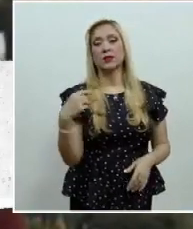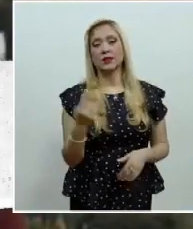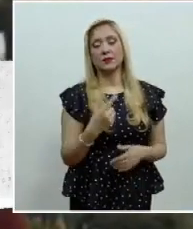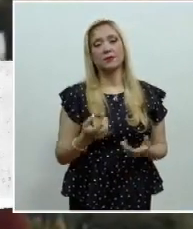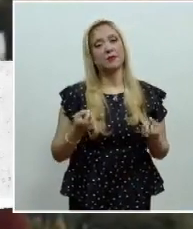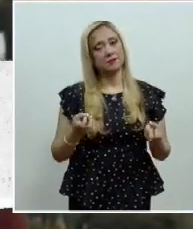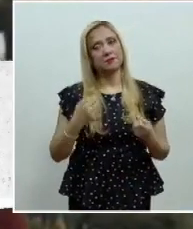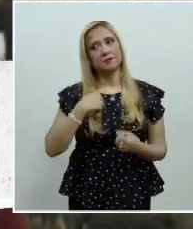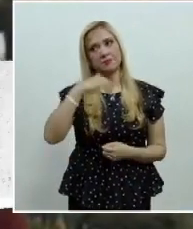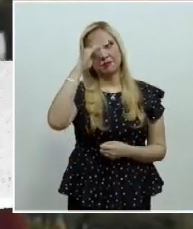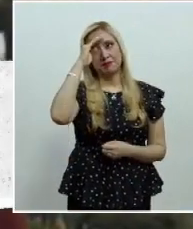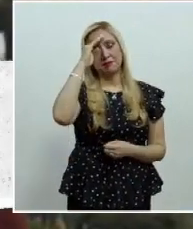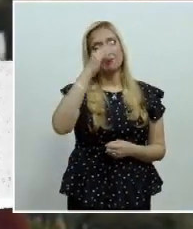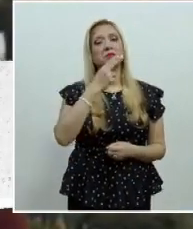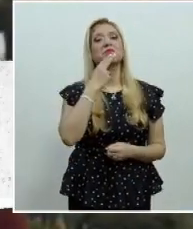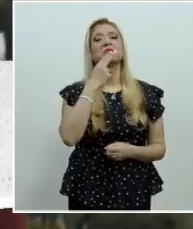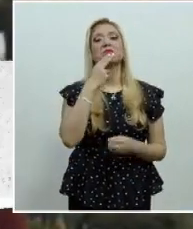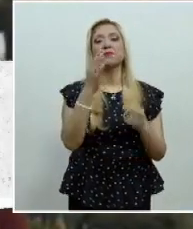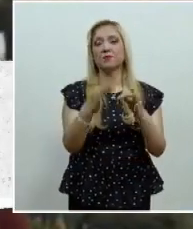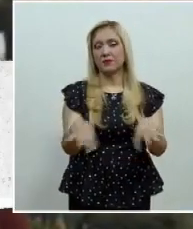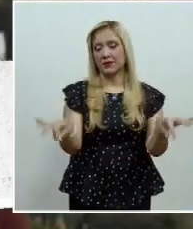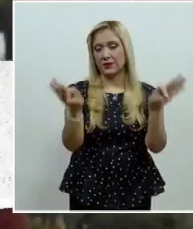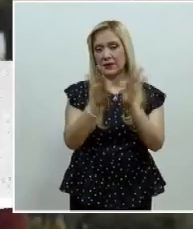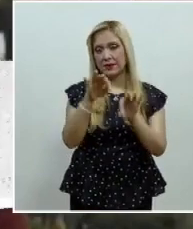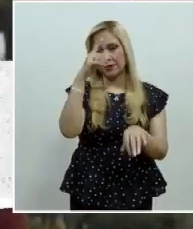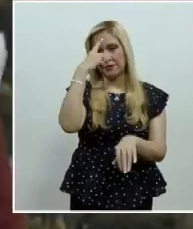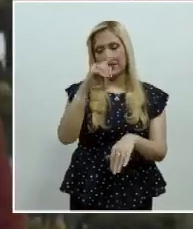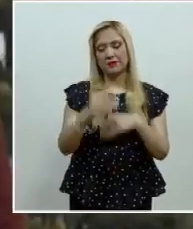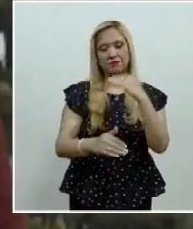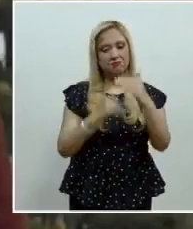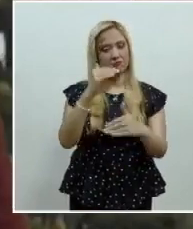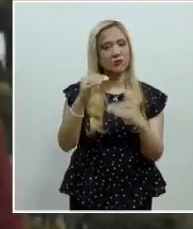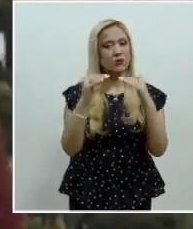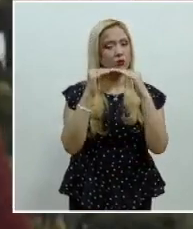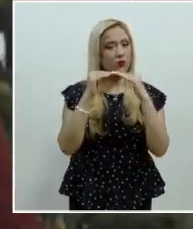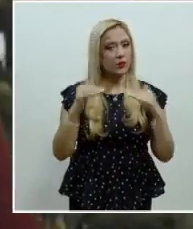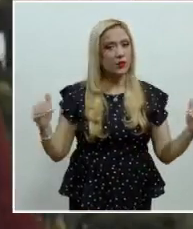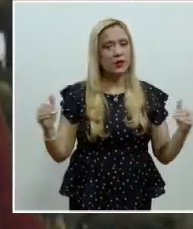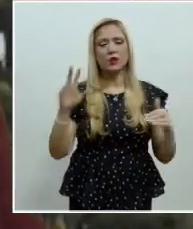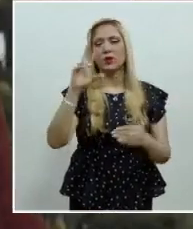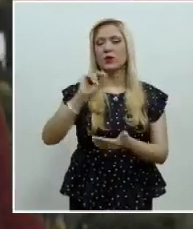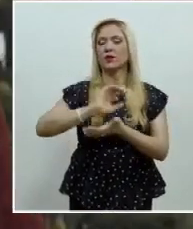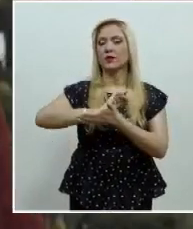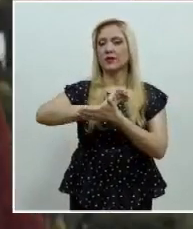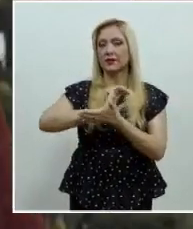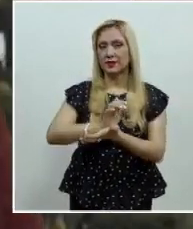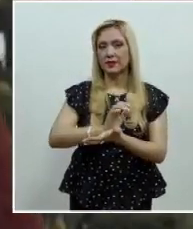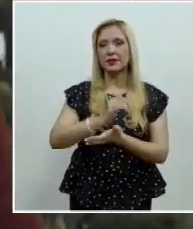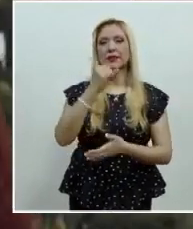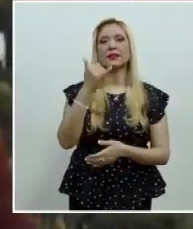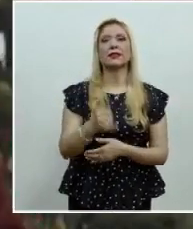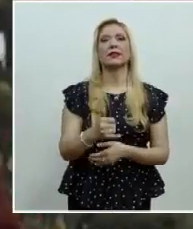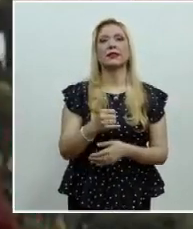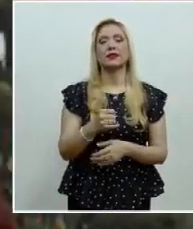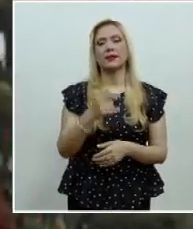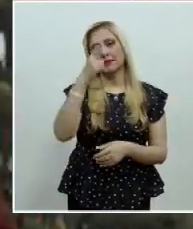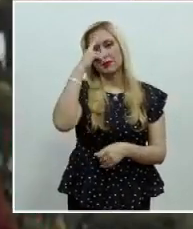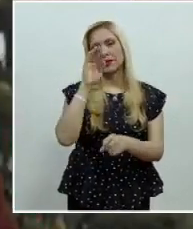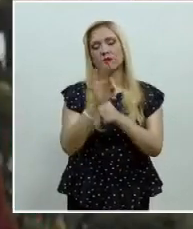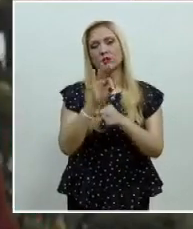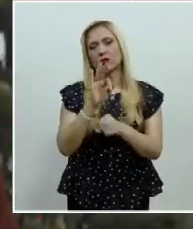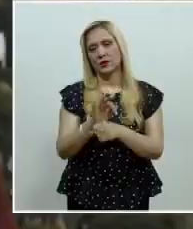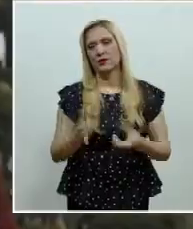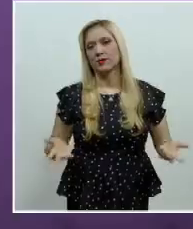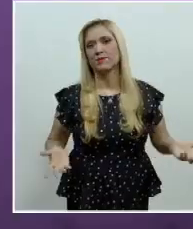Así que a mí me parece que es una herramienta indispensable para avanzar hacia la igualdad y a la no discriminación, claro, y como una forma de protección